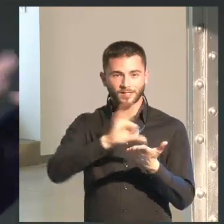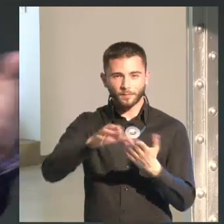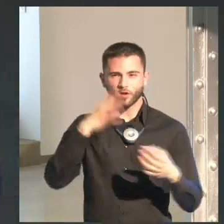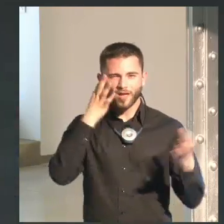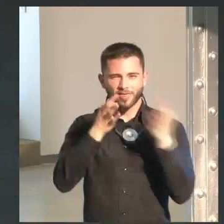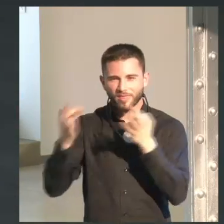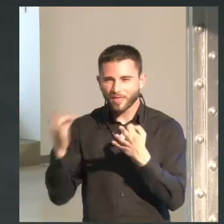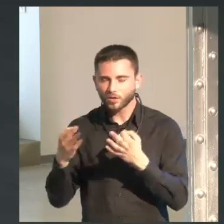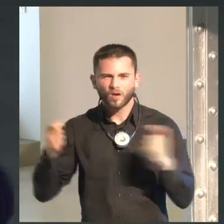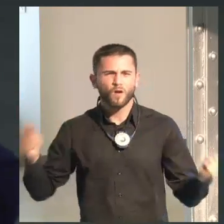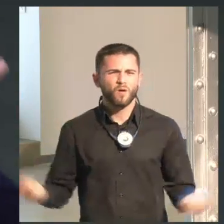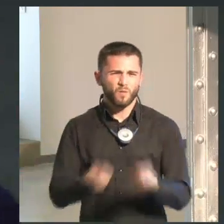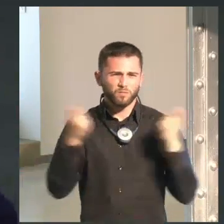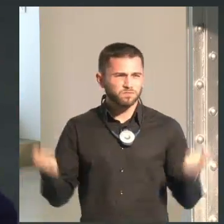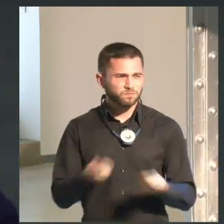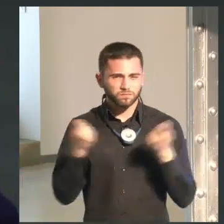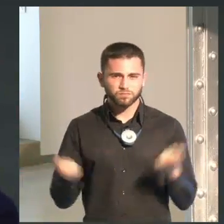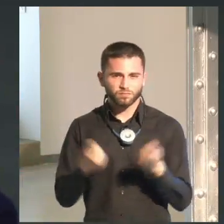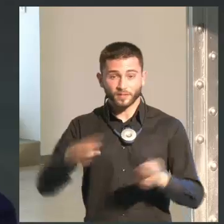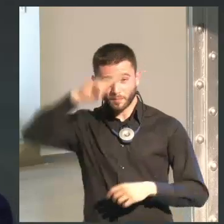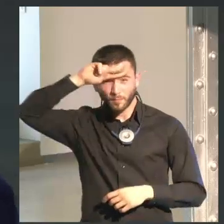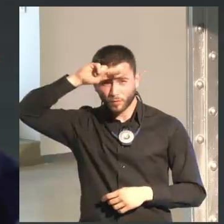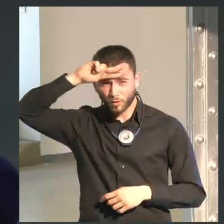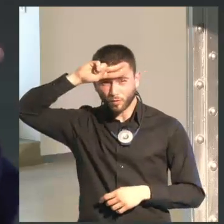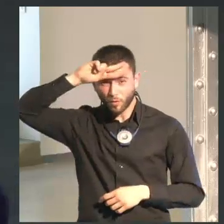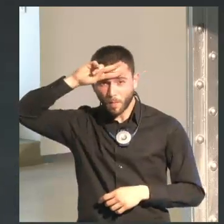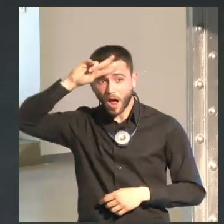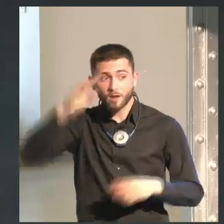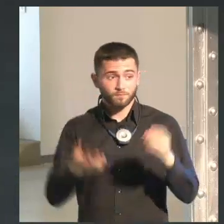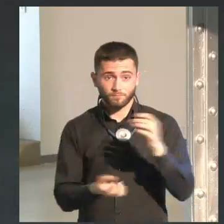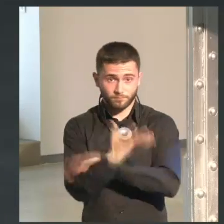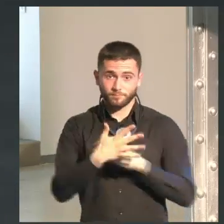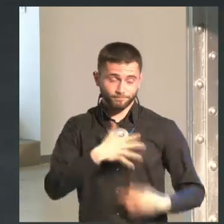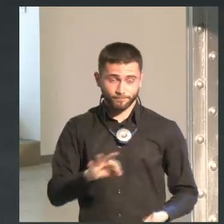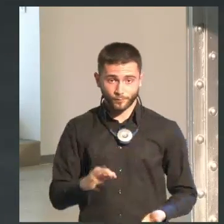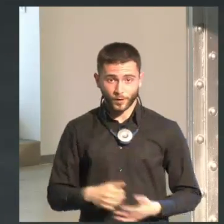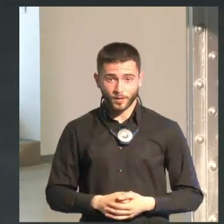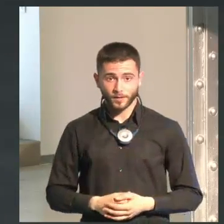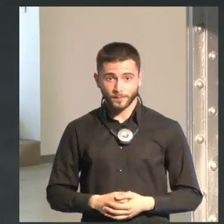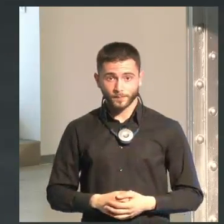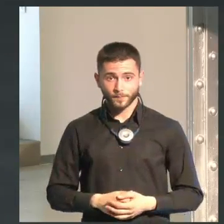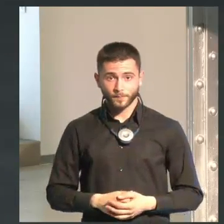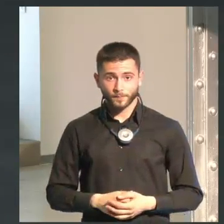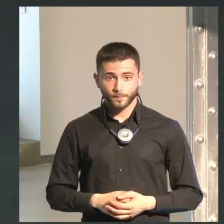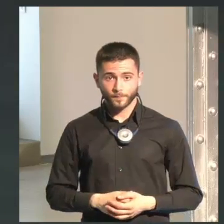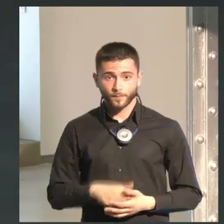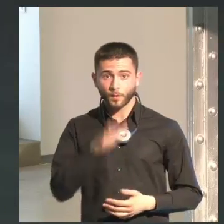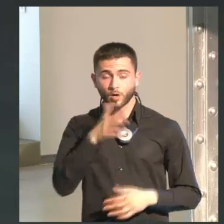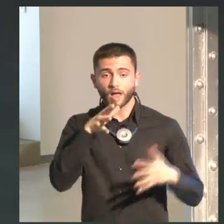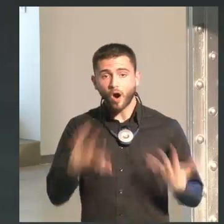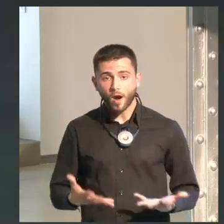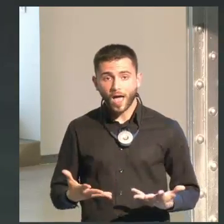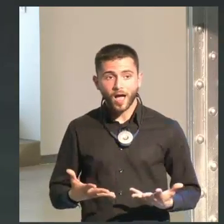llegue un momento en que nos empiecen a preocupar, pues probablemente sí. Pero bueno, eso es una labor que tendremos que hacer porque ahora quizá lo que falta